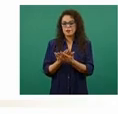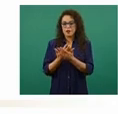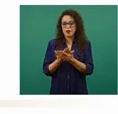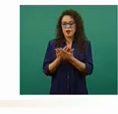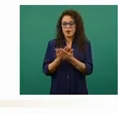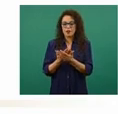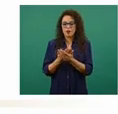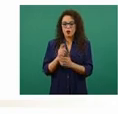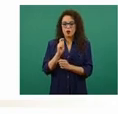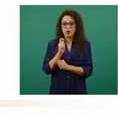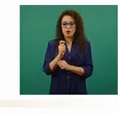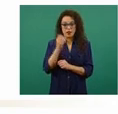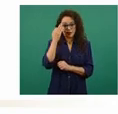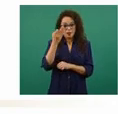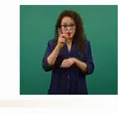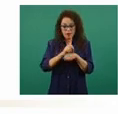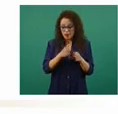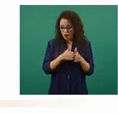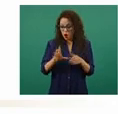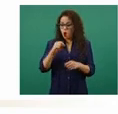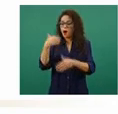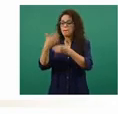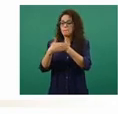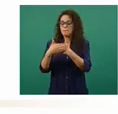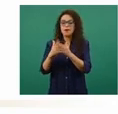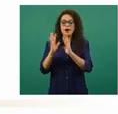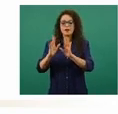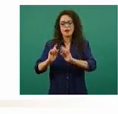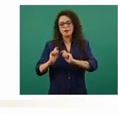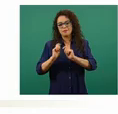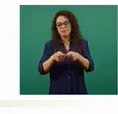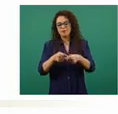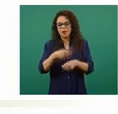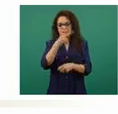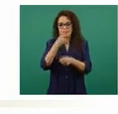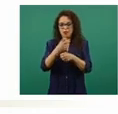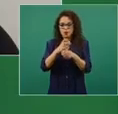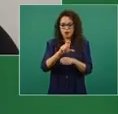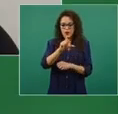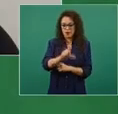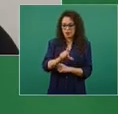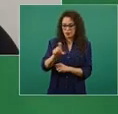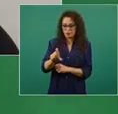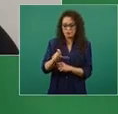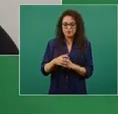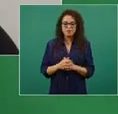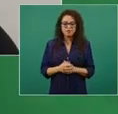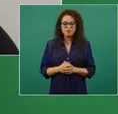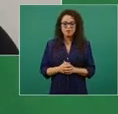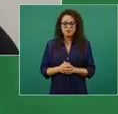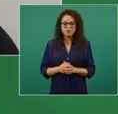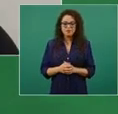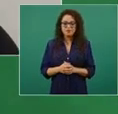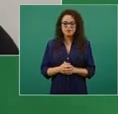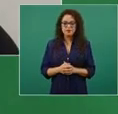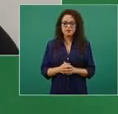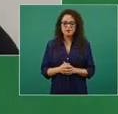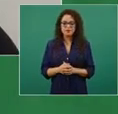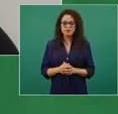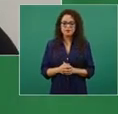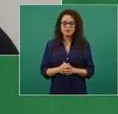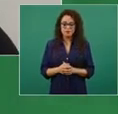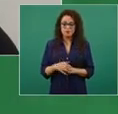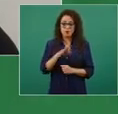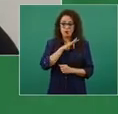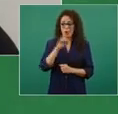ya programados para en siguientes días poder recibir esta segunda dosis, y podemos entonces también hacer